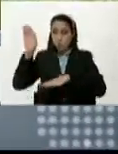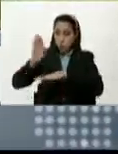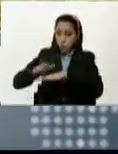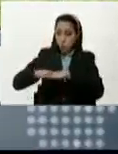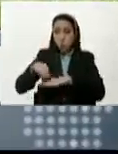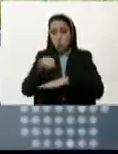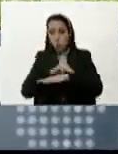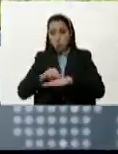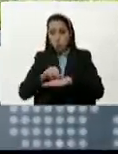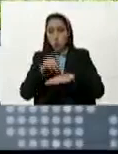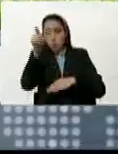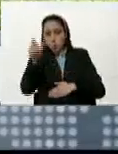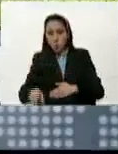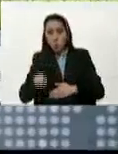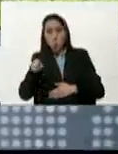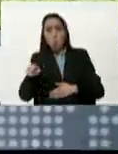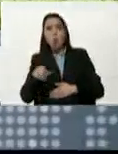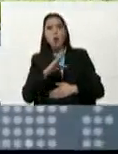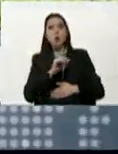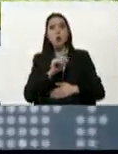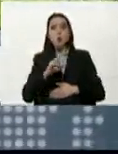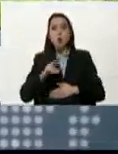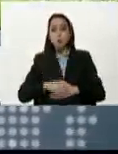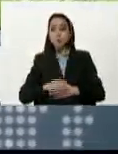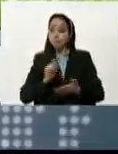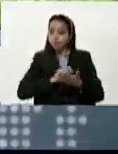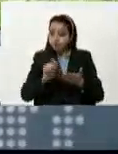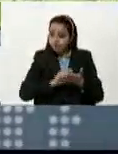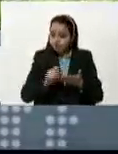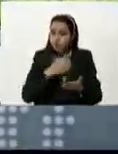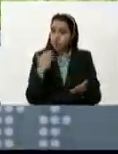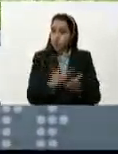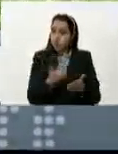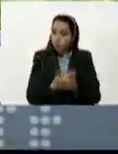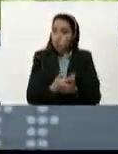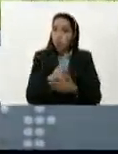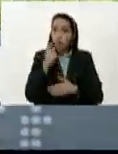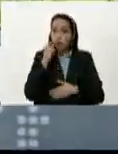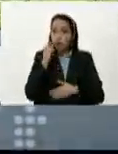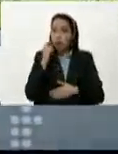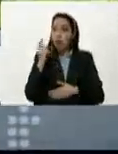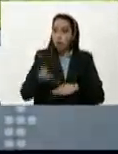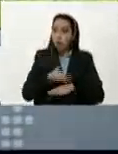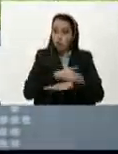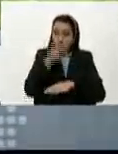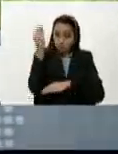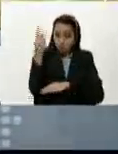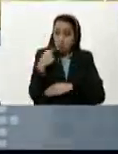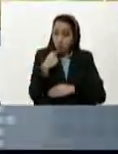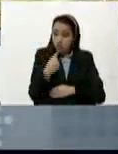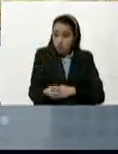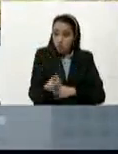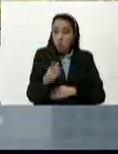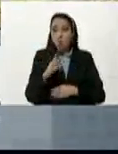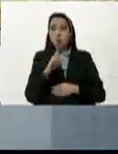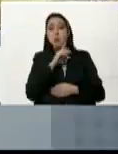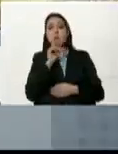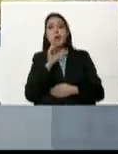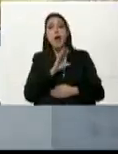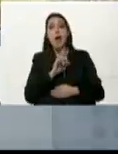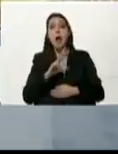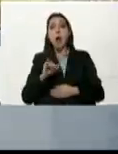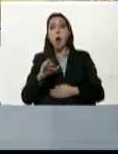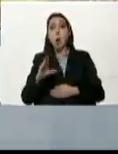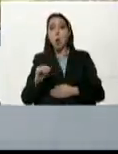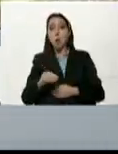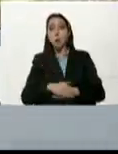castro soteldo tomen nota de las propuestas de juan carlos juan carlos escalante de